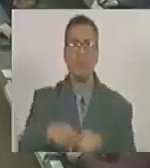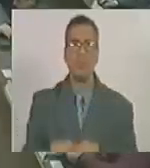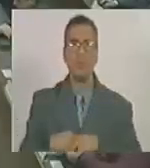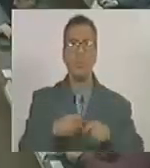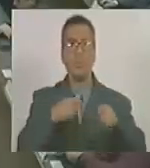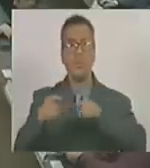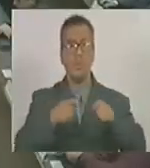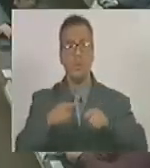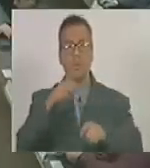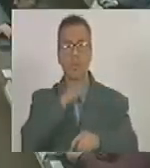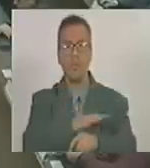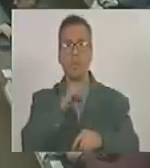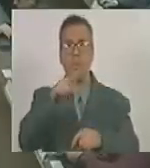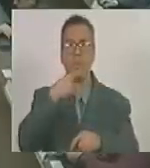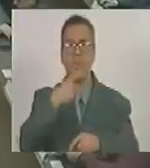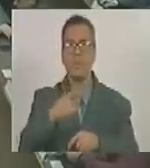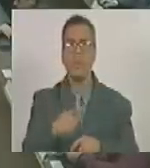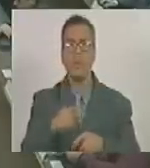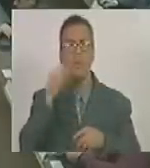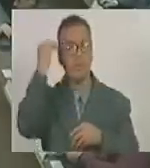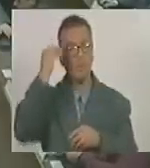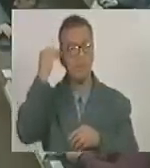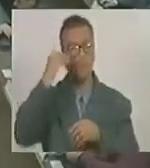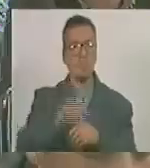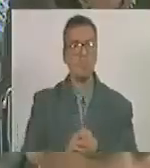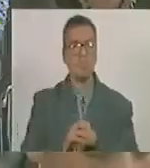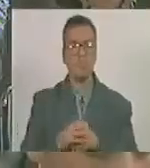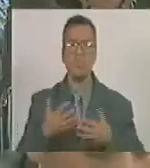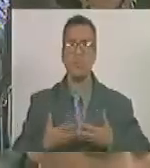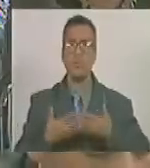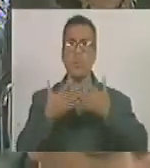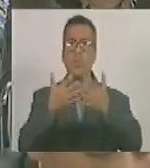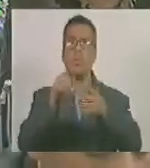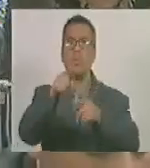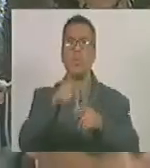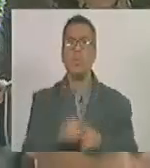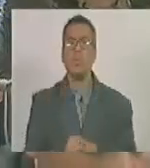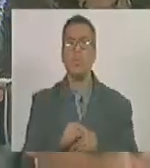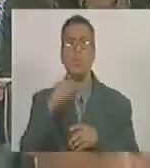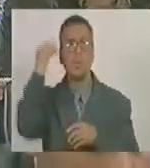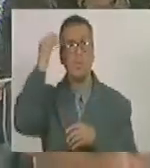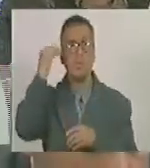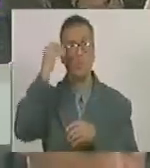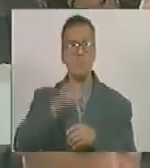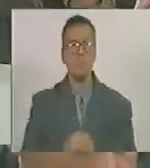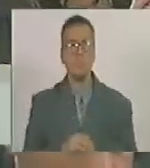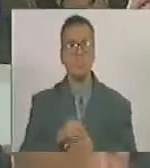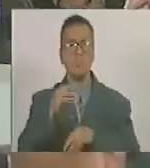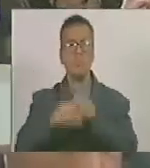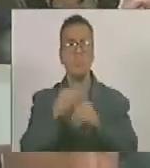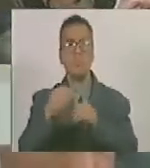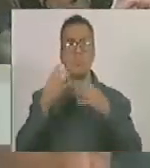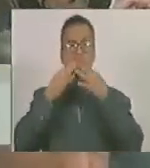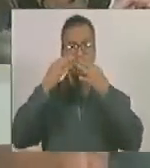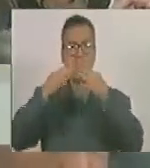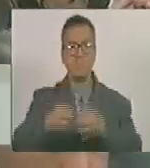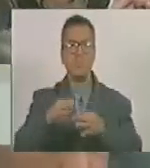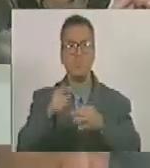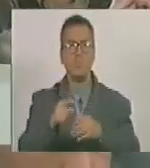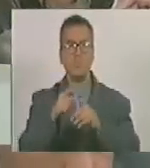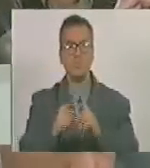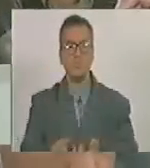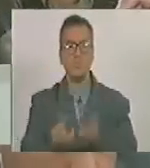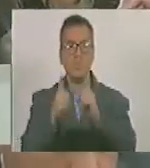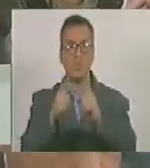Movimiento Ciudadano, brindamos esta consideración, ofrecemos esta consideración que estamos seguros nos